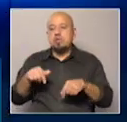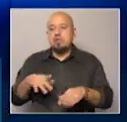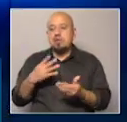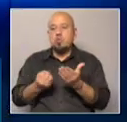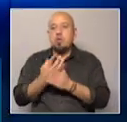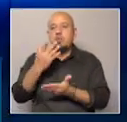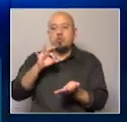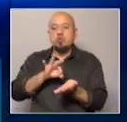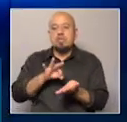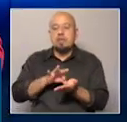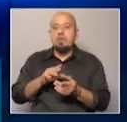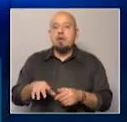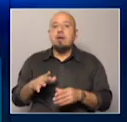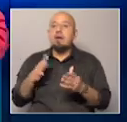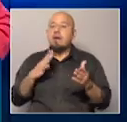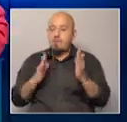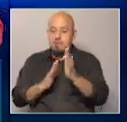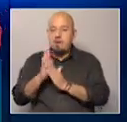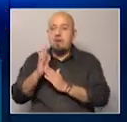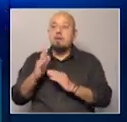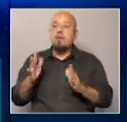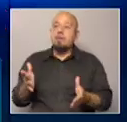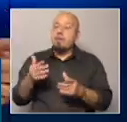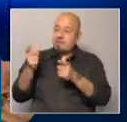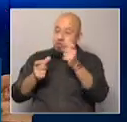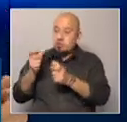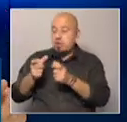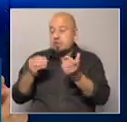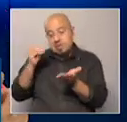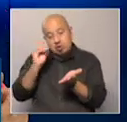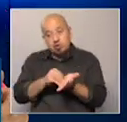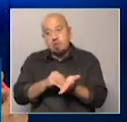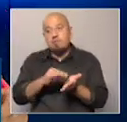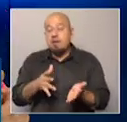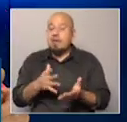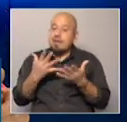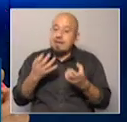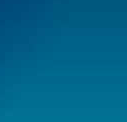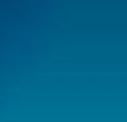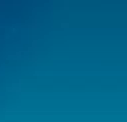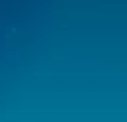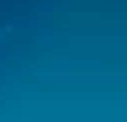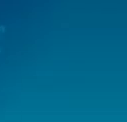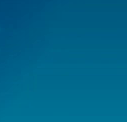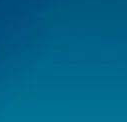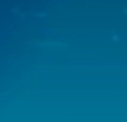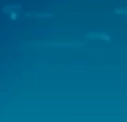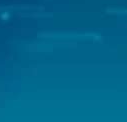sistema de descentralización aumente la cantidad de gente que se anote con la voluntad de ser madres o padres.